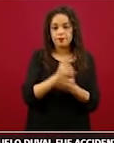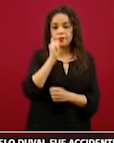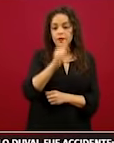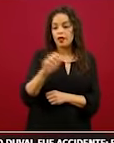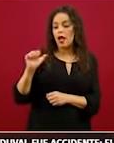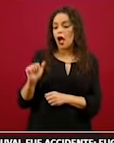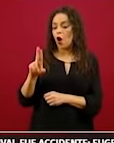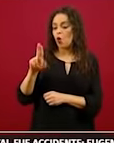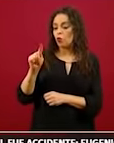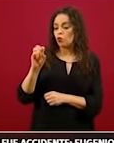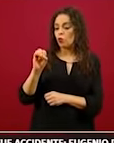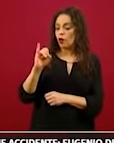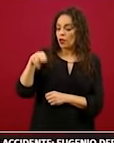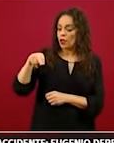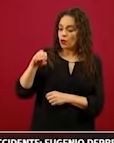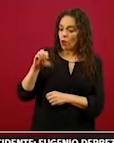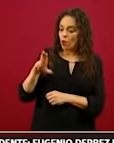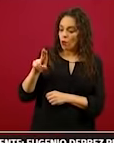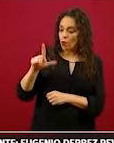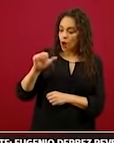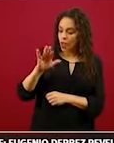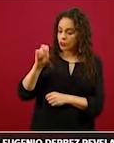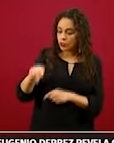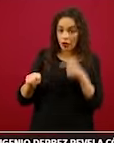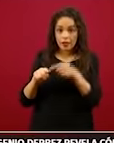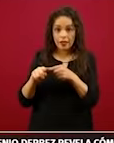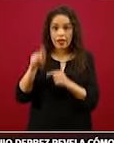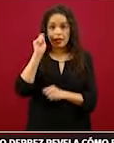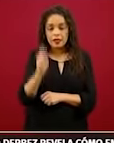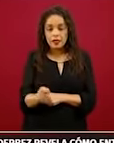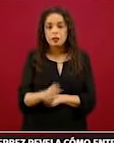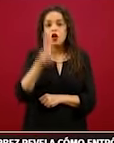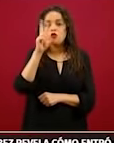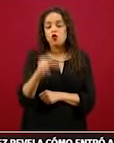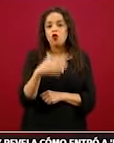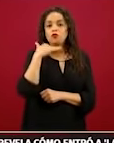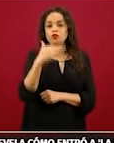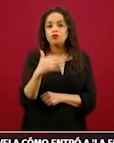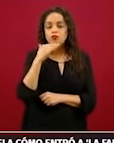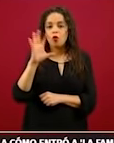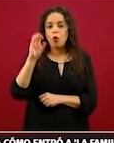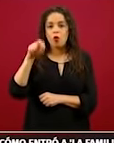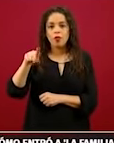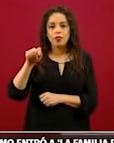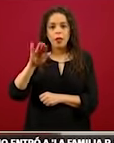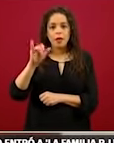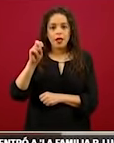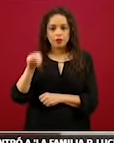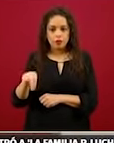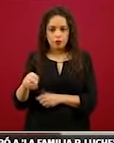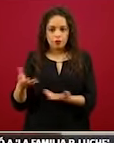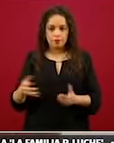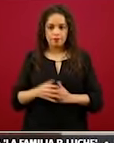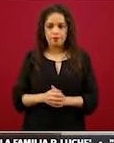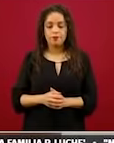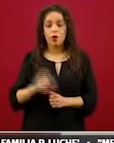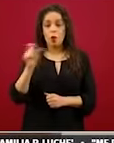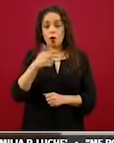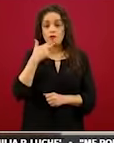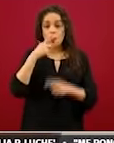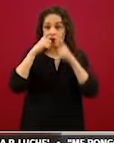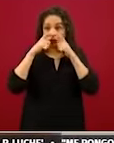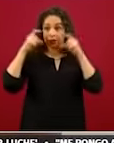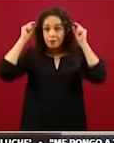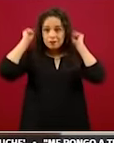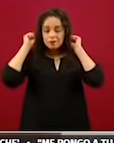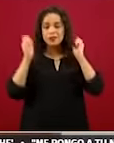la contaminación. Al tener un objeto extraño en la cara, es más fácil que nos dé comezón, que nos